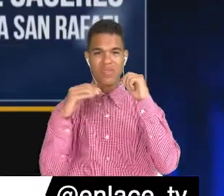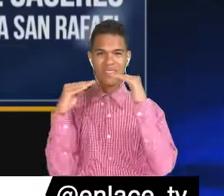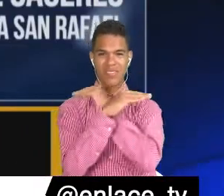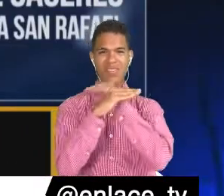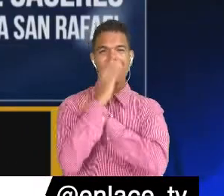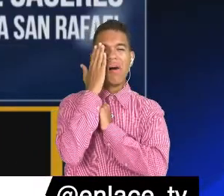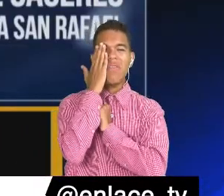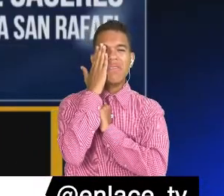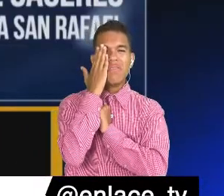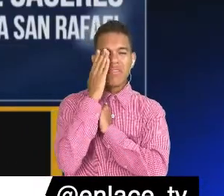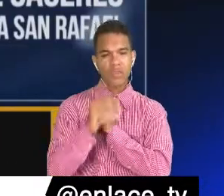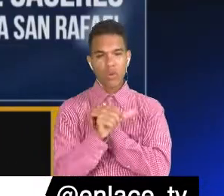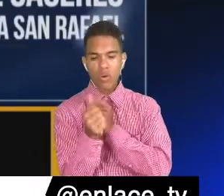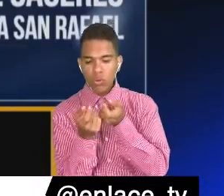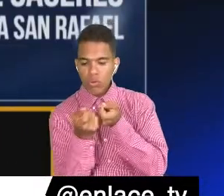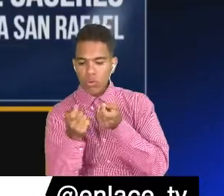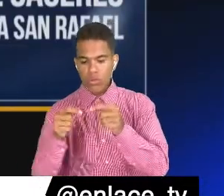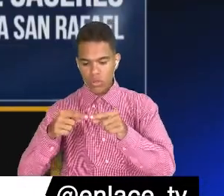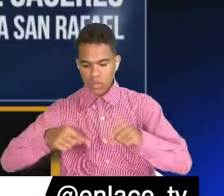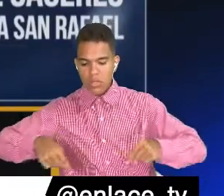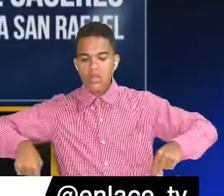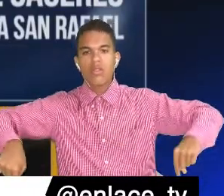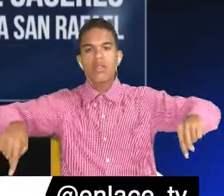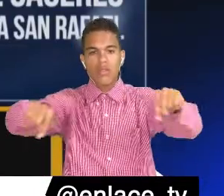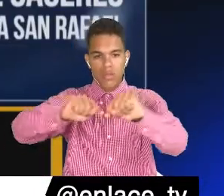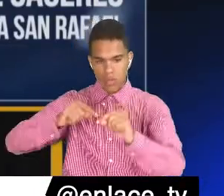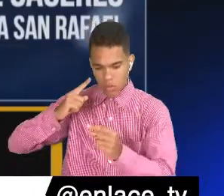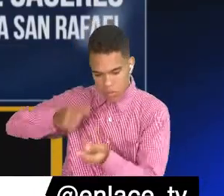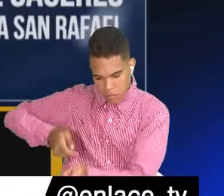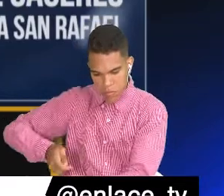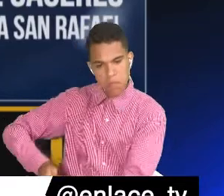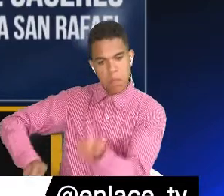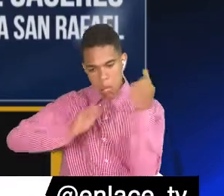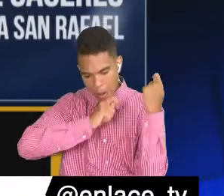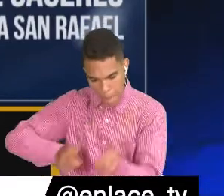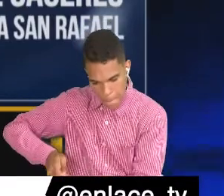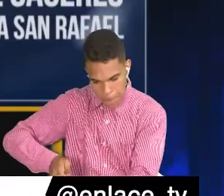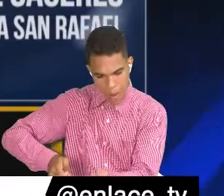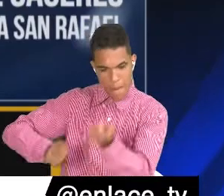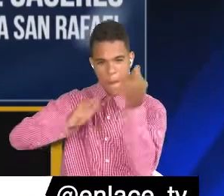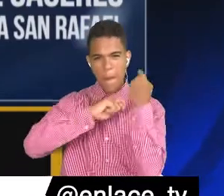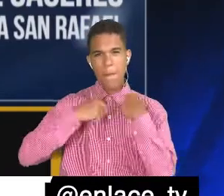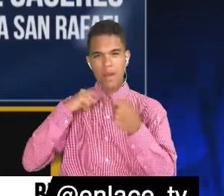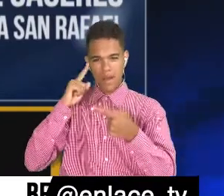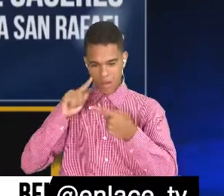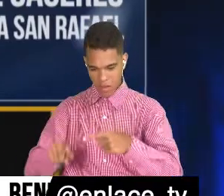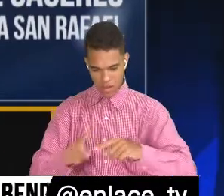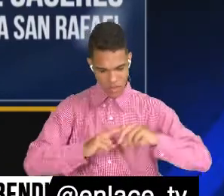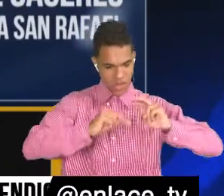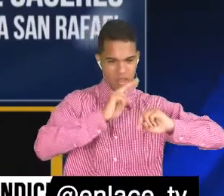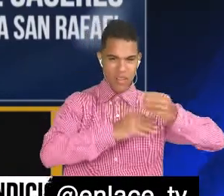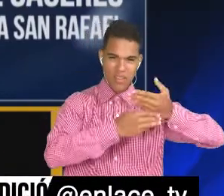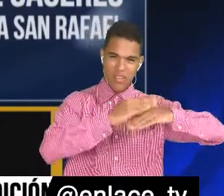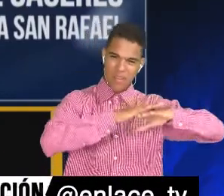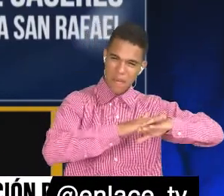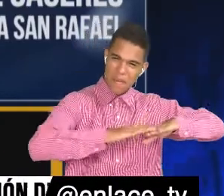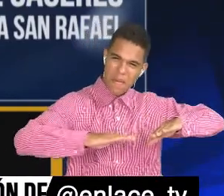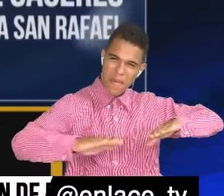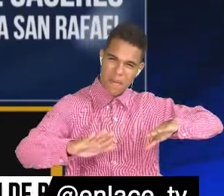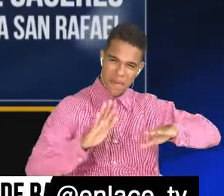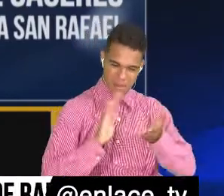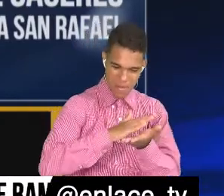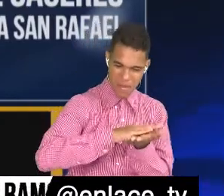ahí, un sitio donde en alguna época sacaron material para hacer trabajo sobre la vía. Son